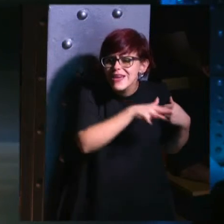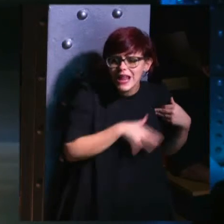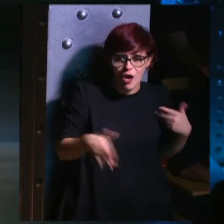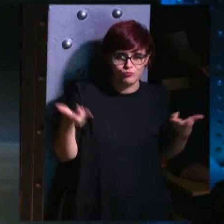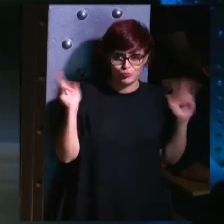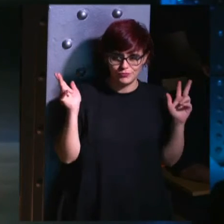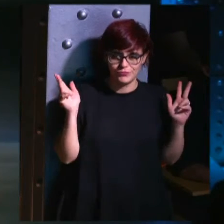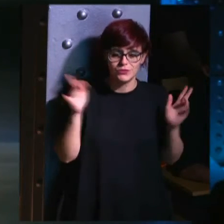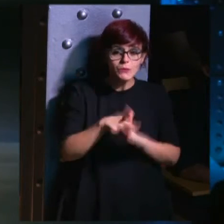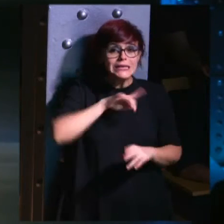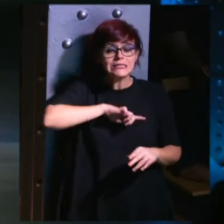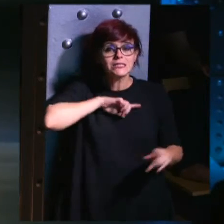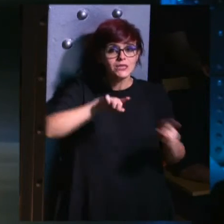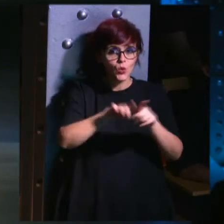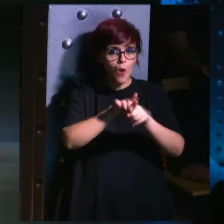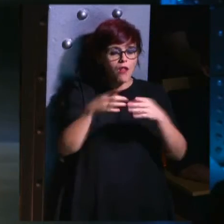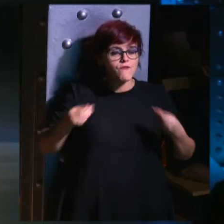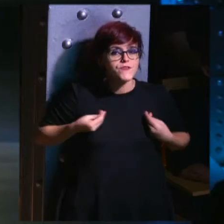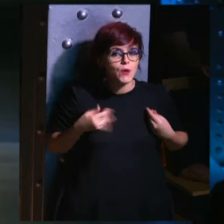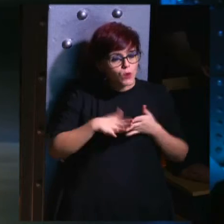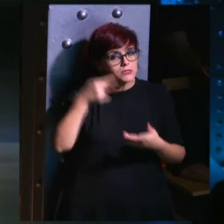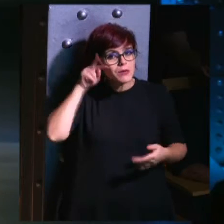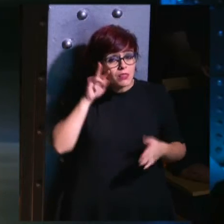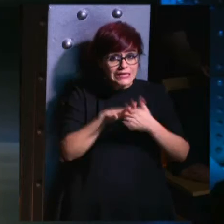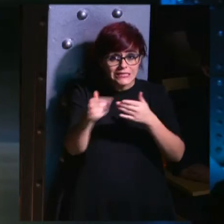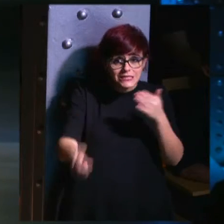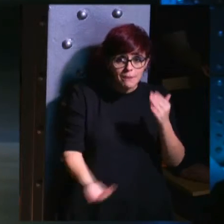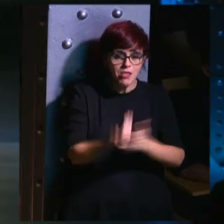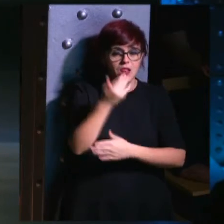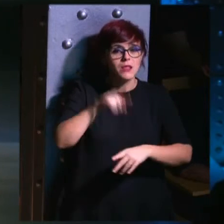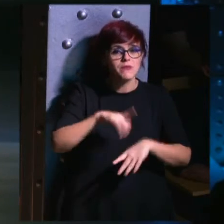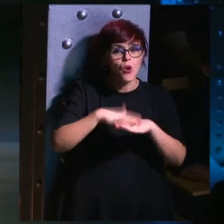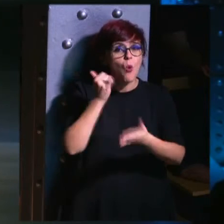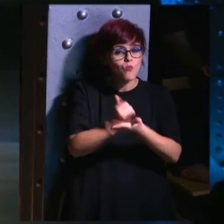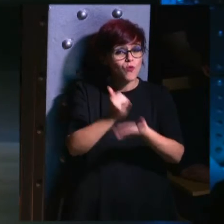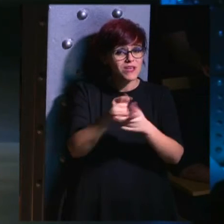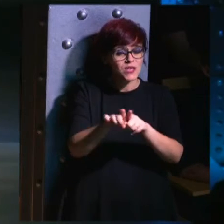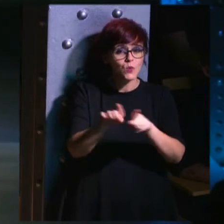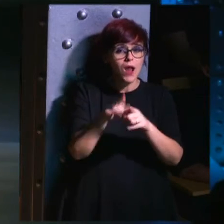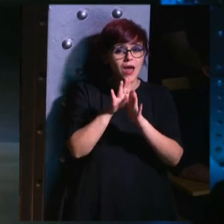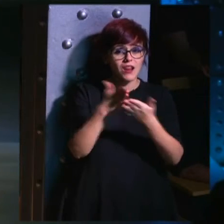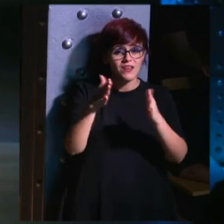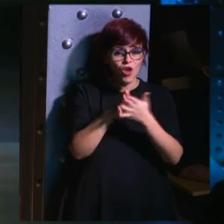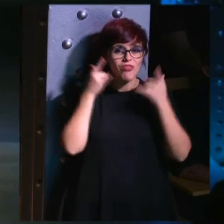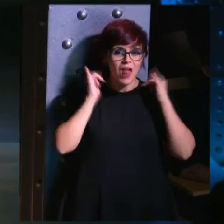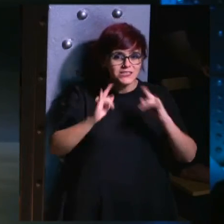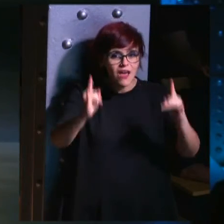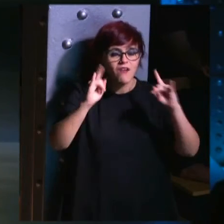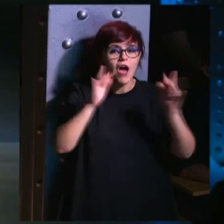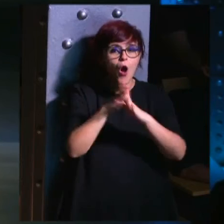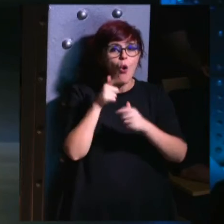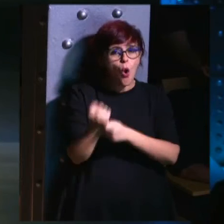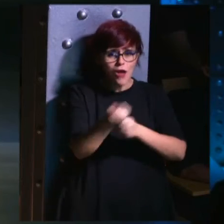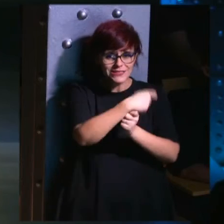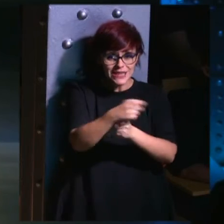y sentir que realmente estamos viviendo esa experiencia. Esta mañana también estaba probando alguna experiencia del libro de la selva y de Star Wars, y